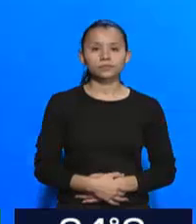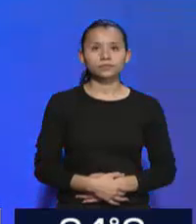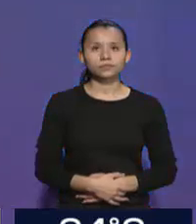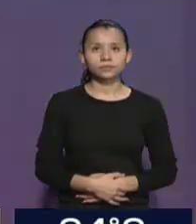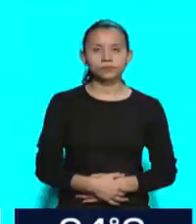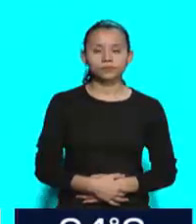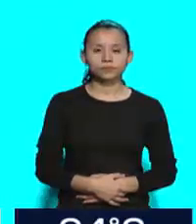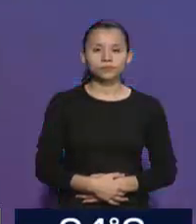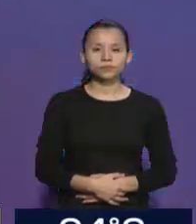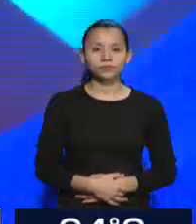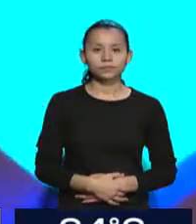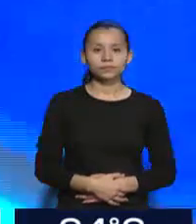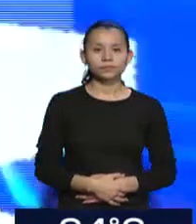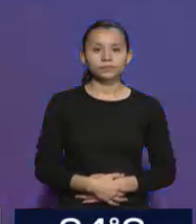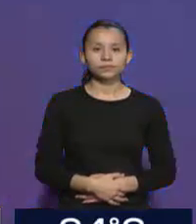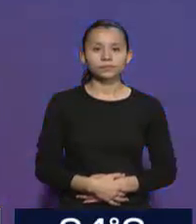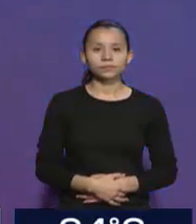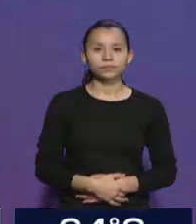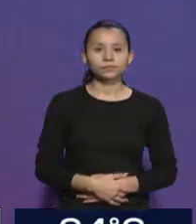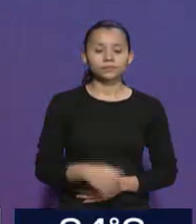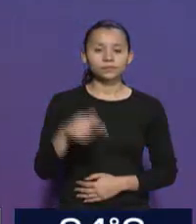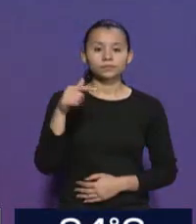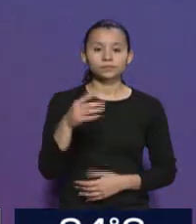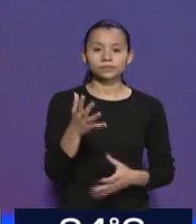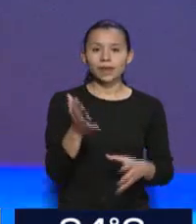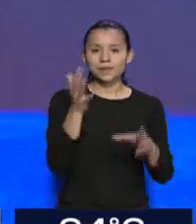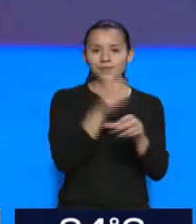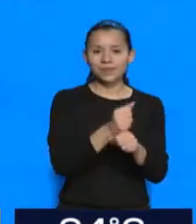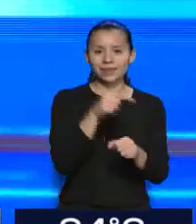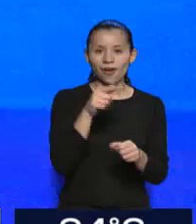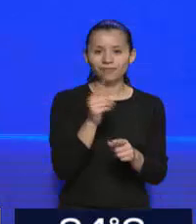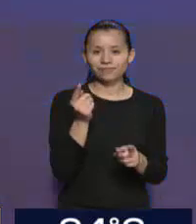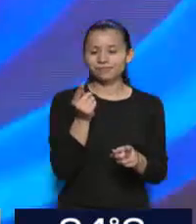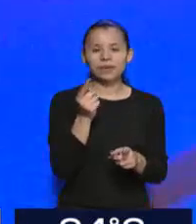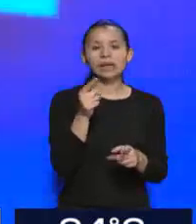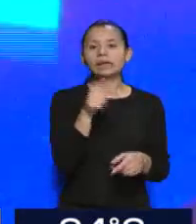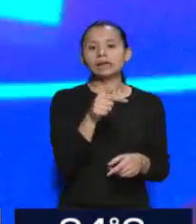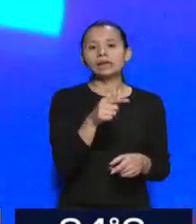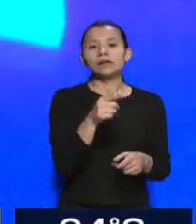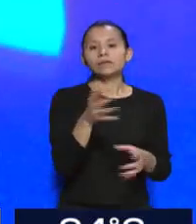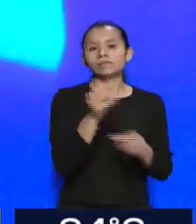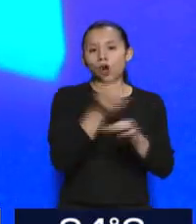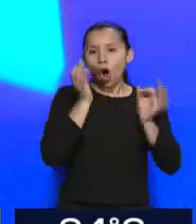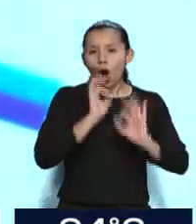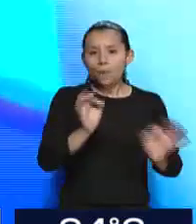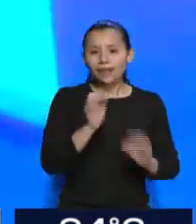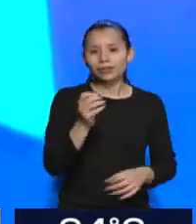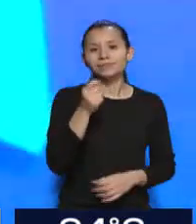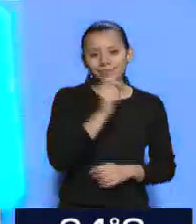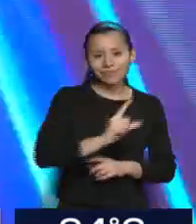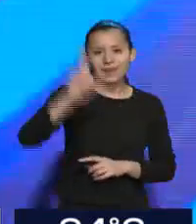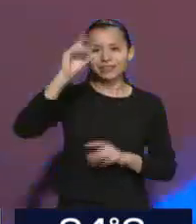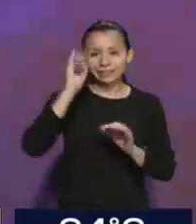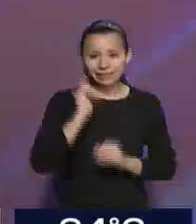En sintonía con lo que ocurrió con el precio del boleto de corta distancia, la media y la larga también sufrieron sus